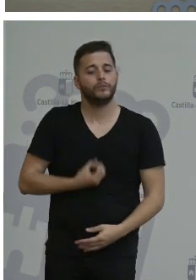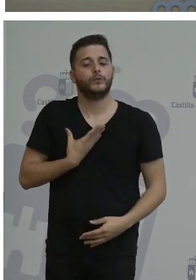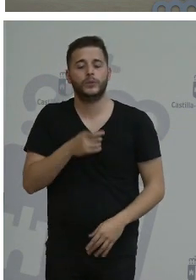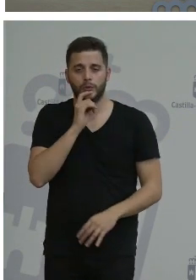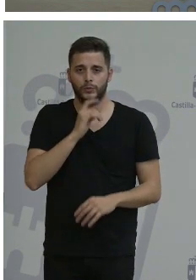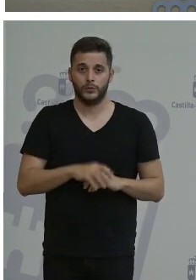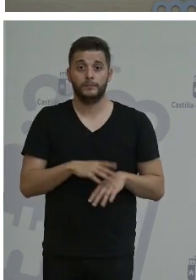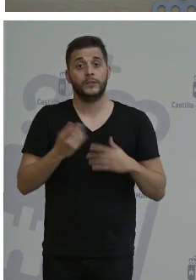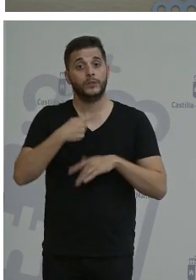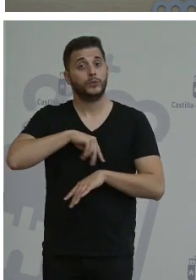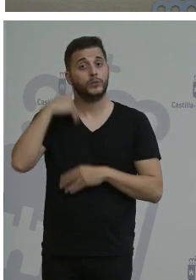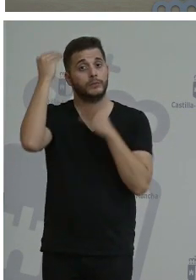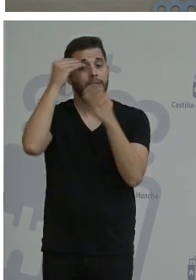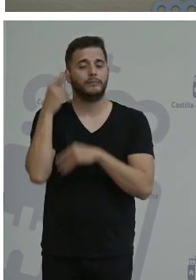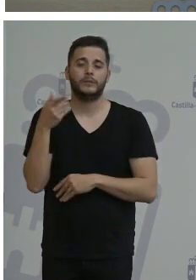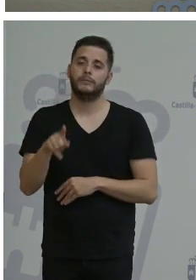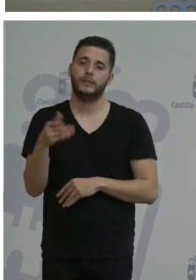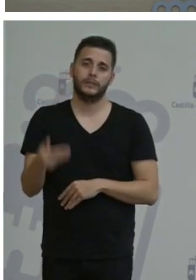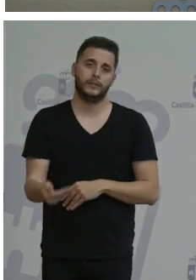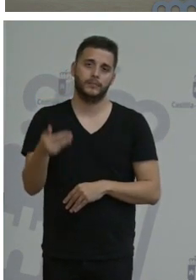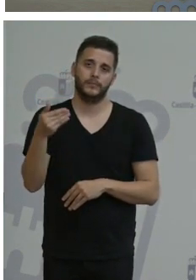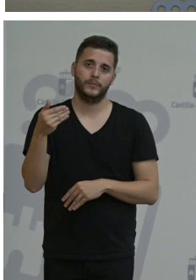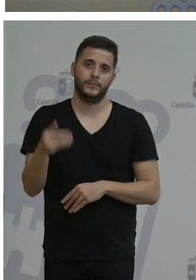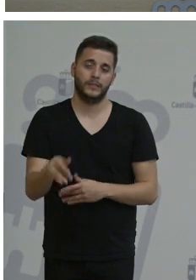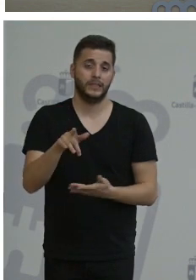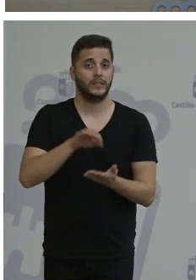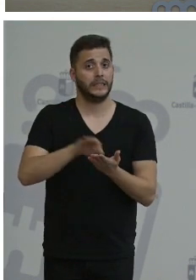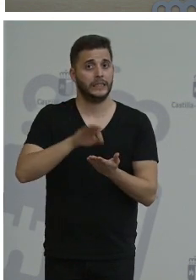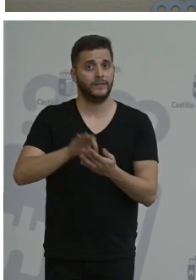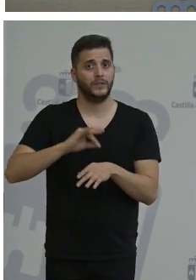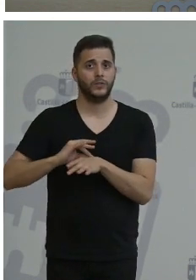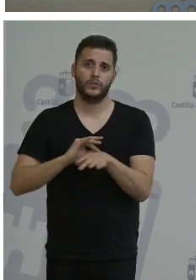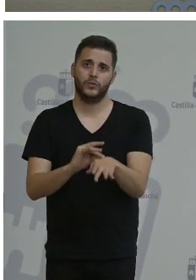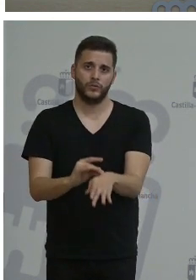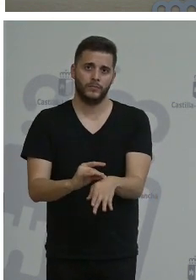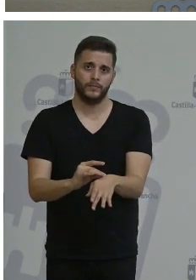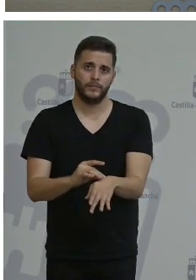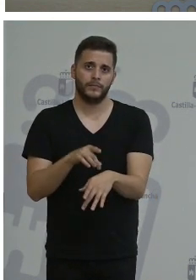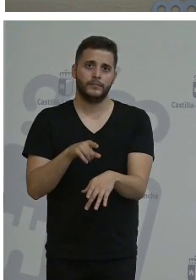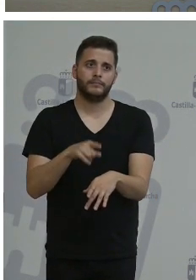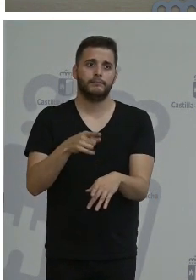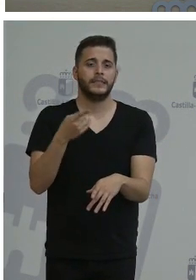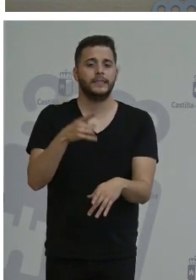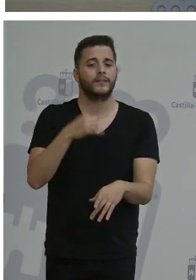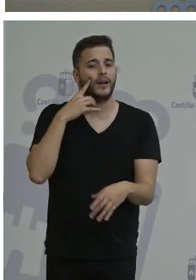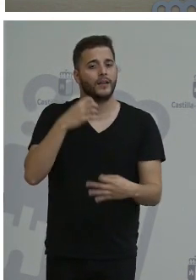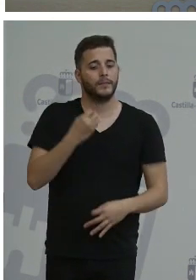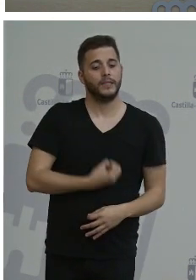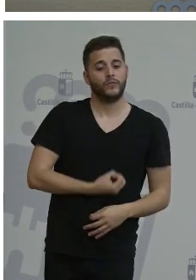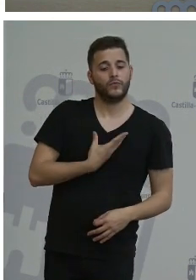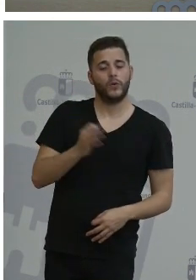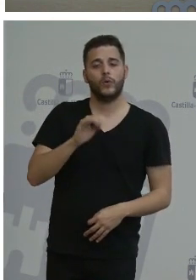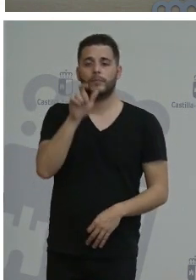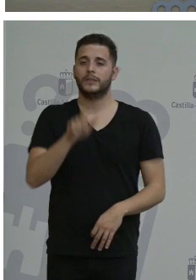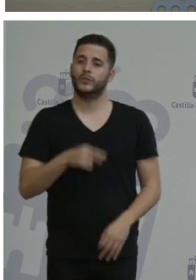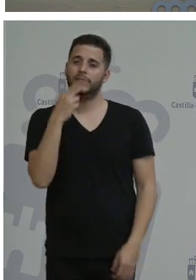Entonces, creemos que es muy importante el que estos servicios de orientación realmente identifiquen cuál es la vocación, cuál es el interés de la